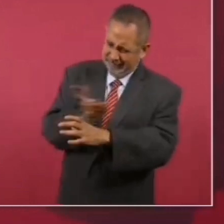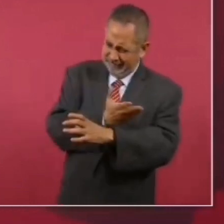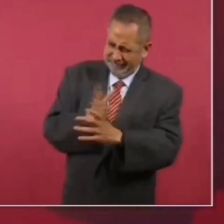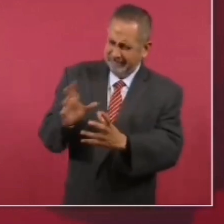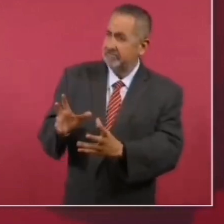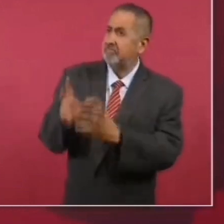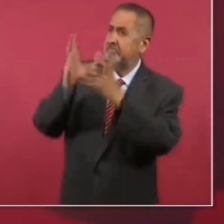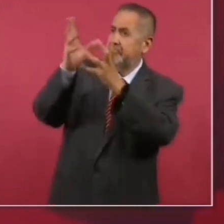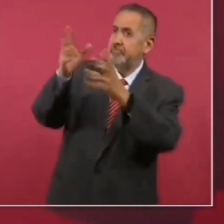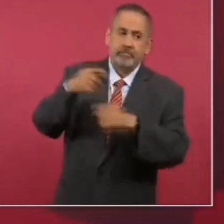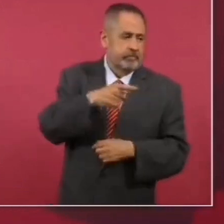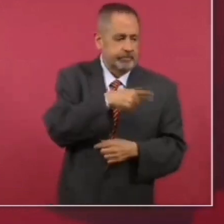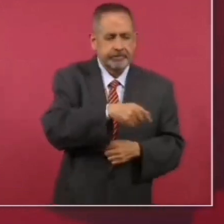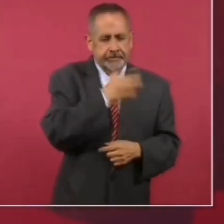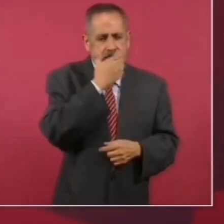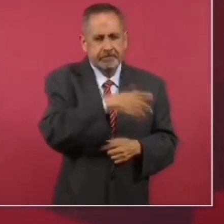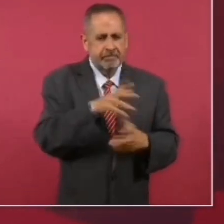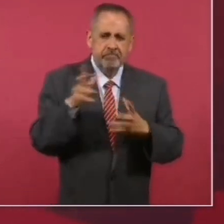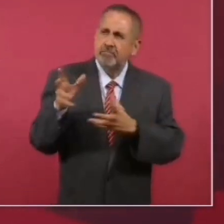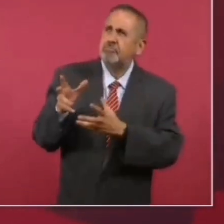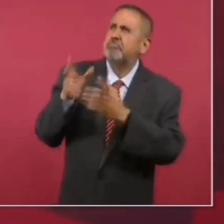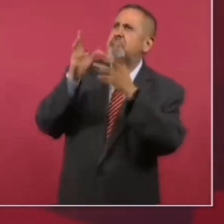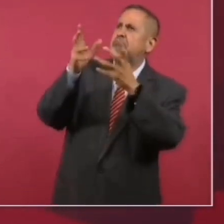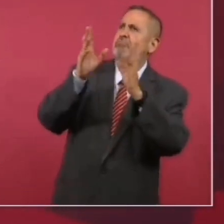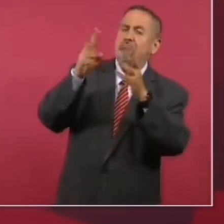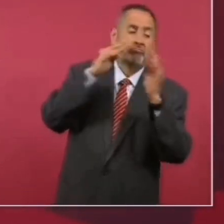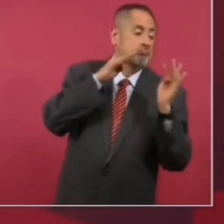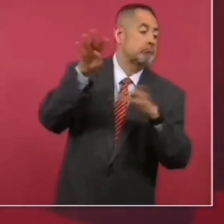los conservadores